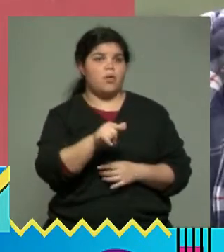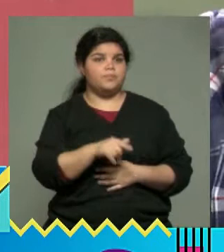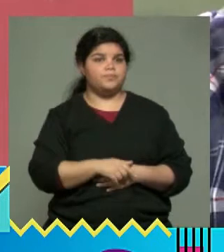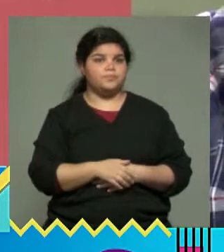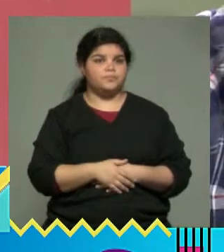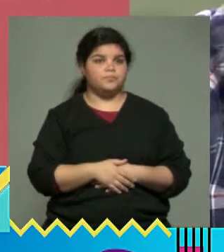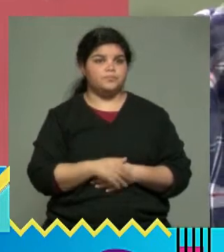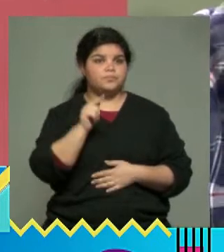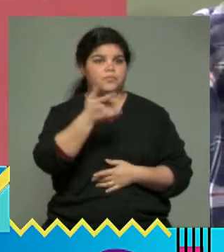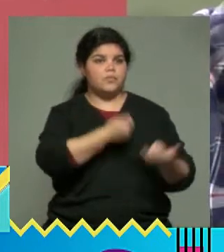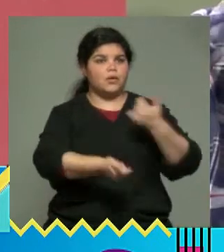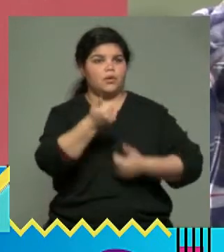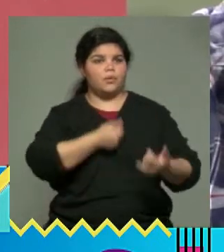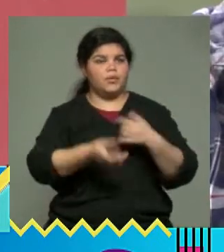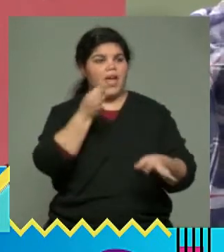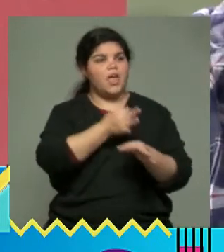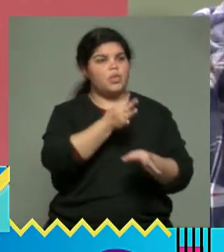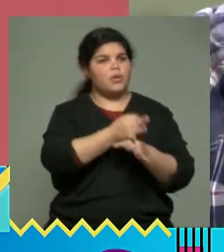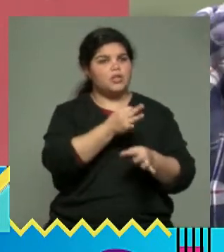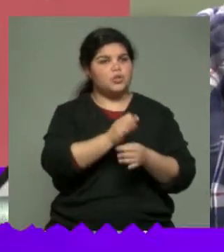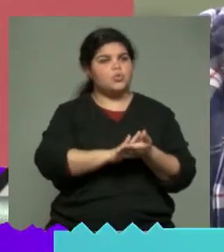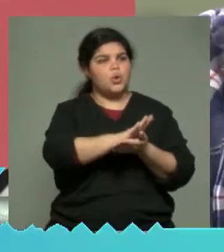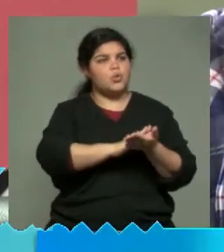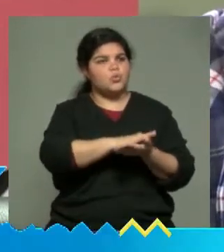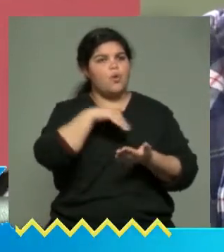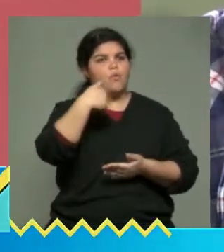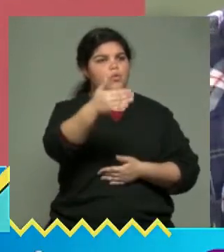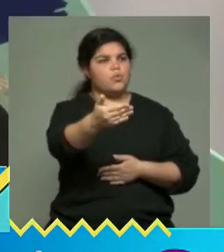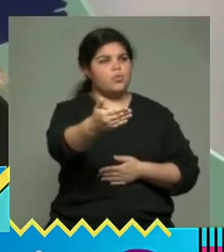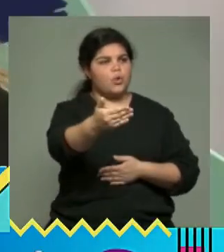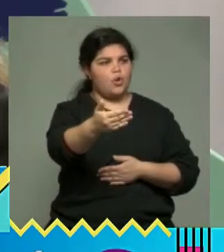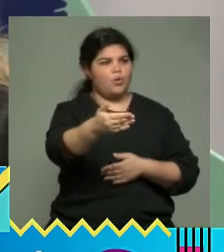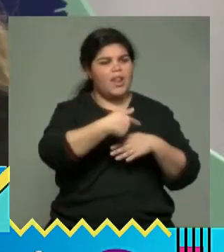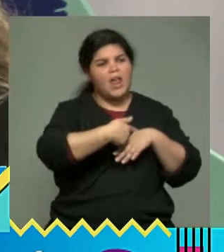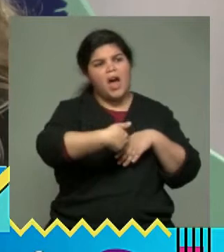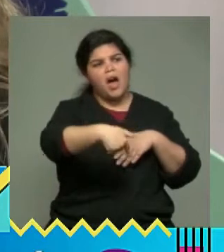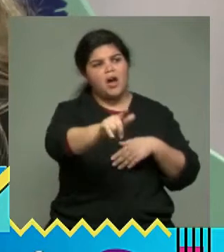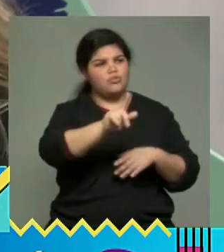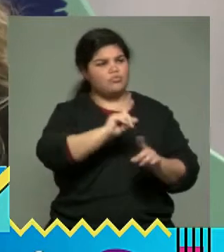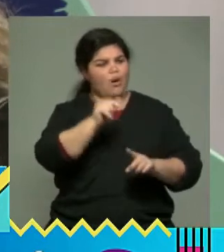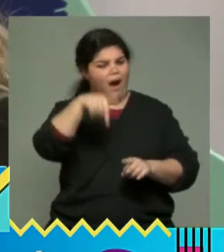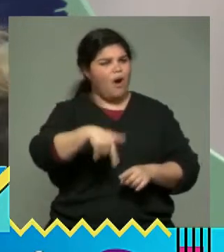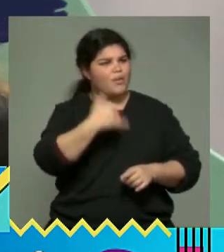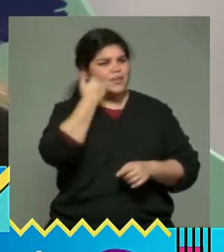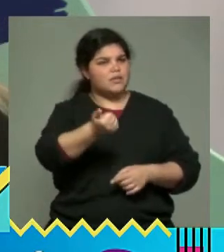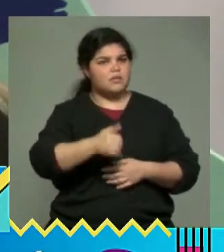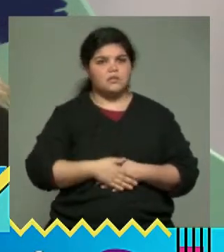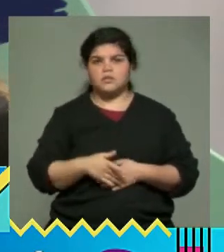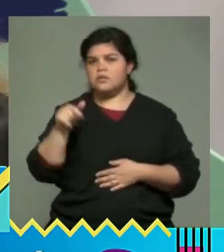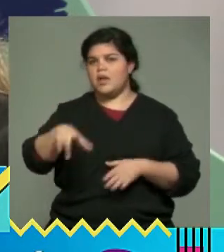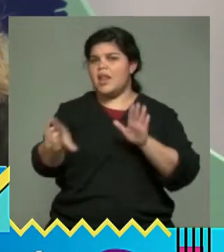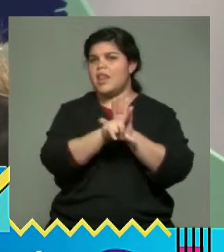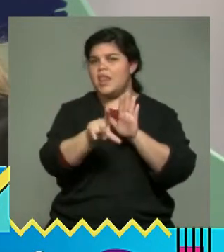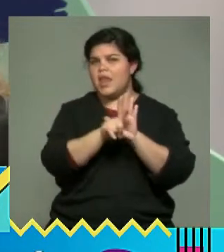hablando de educación y una solución a largo plazo. El problema está hoy. Por ahí en el largo plazo... No, porque vos fíjate que la implementación de esta ley, que no me acuerdo el número, la